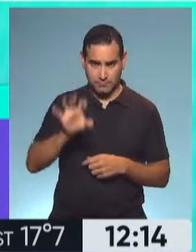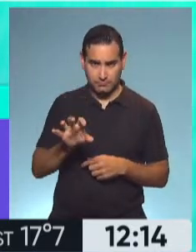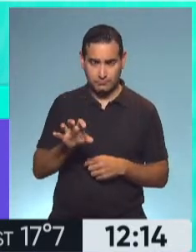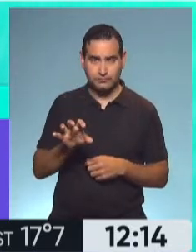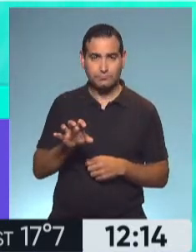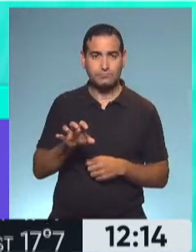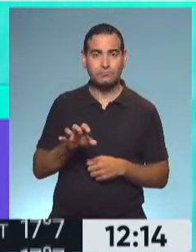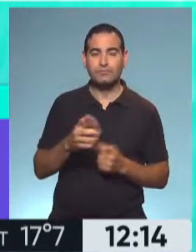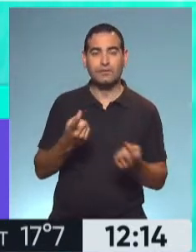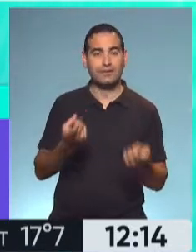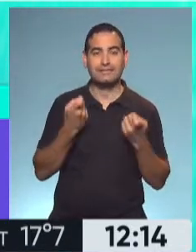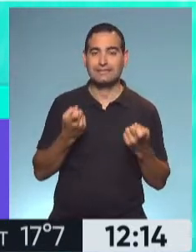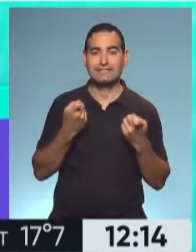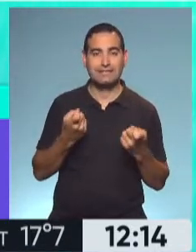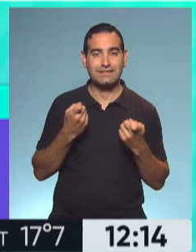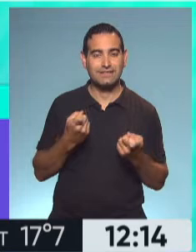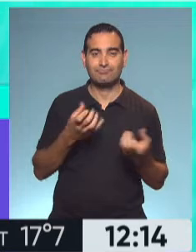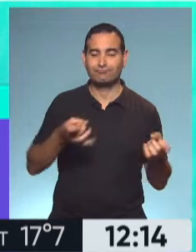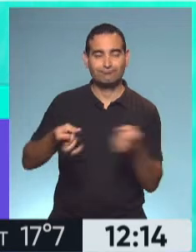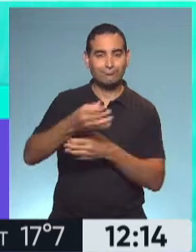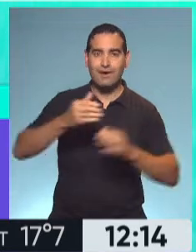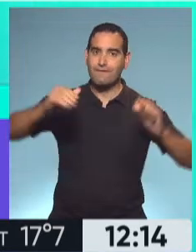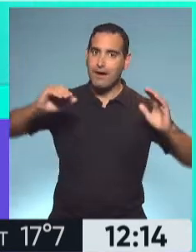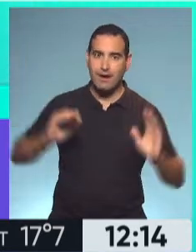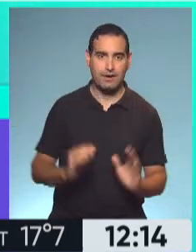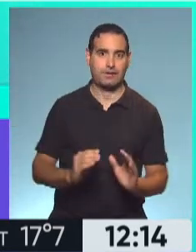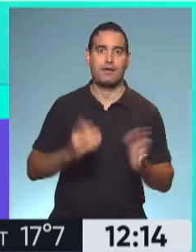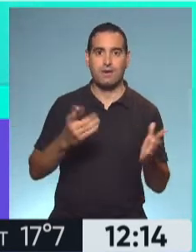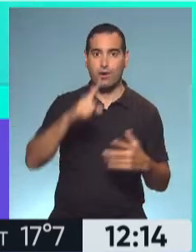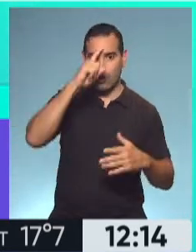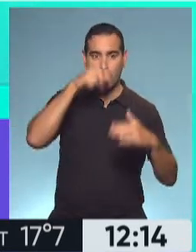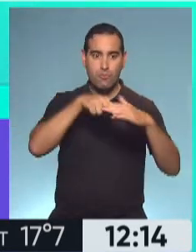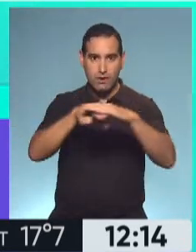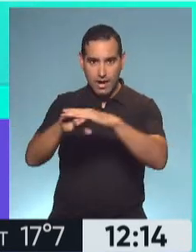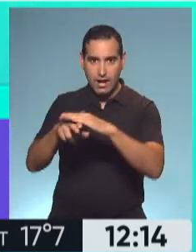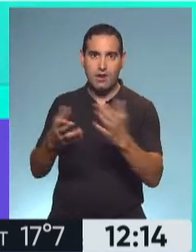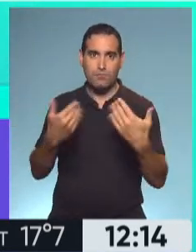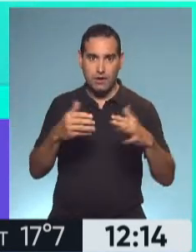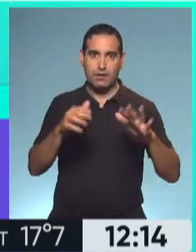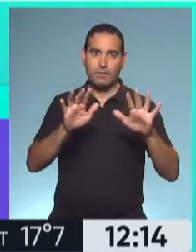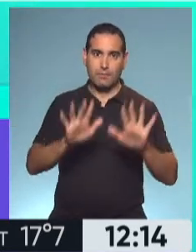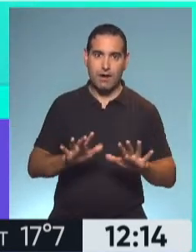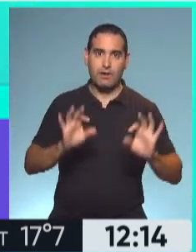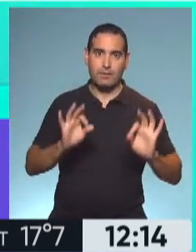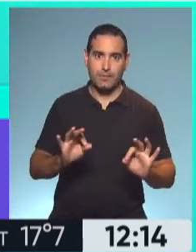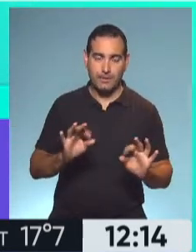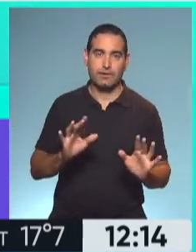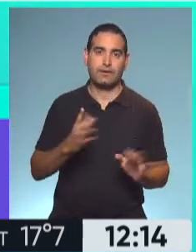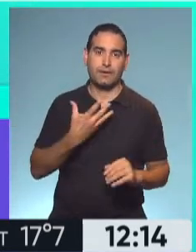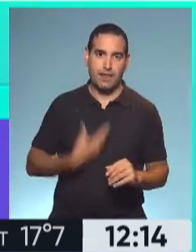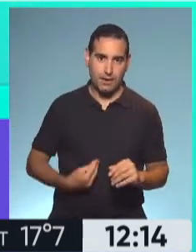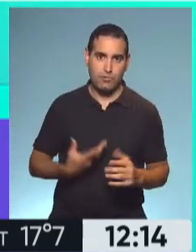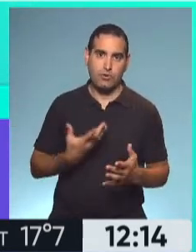distritos, y necesitamos que los casos bajen más para que el sistema de salud pueda tomar aire nuevamente y poder